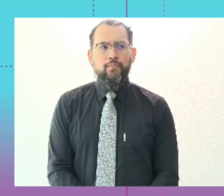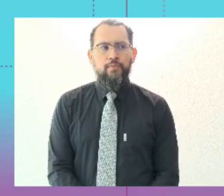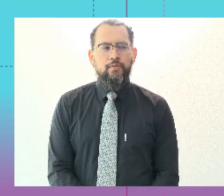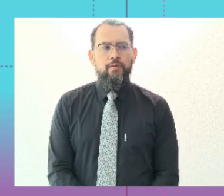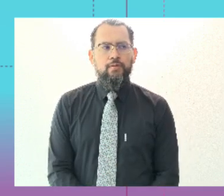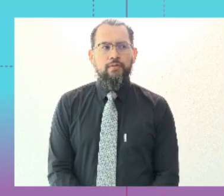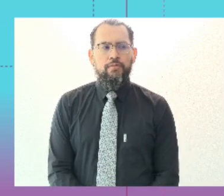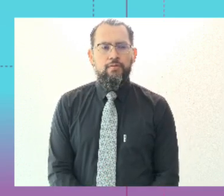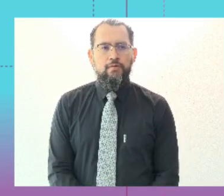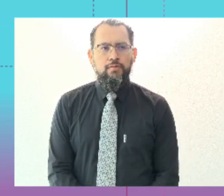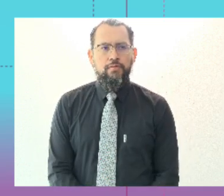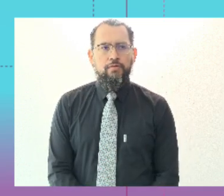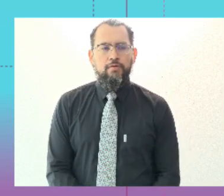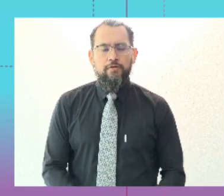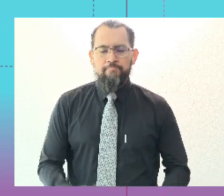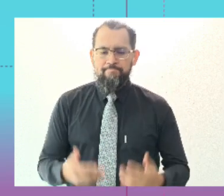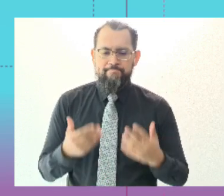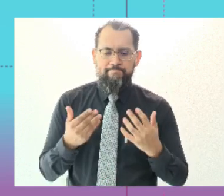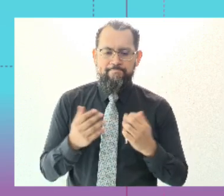Bueno, pues